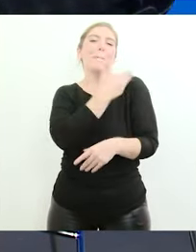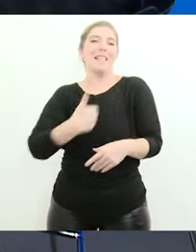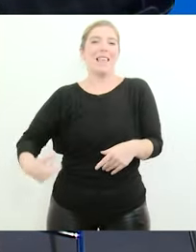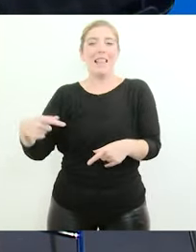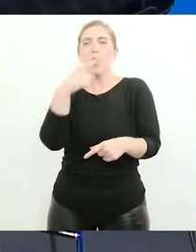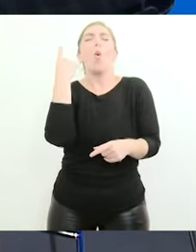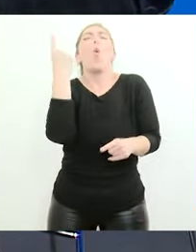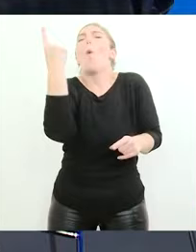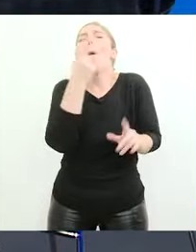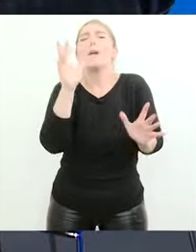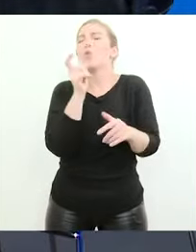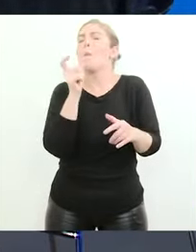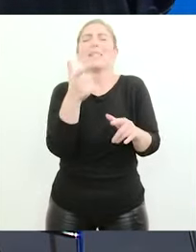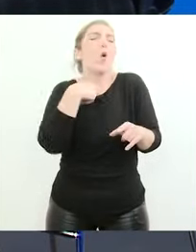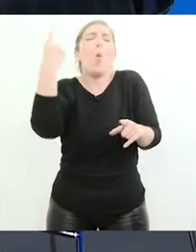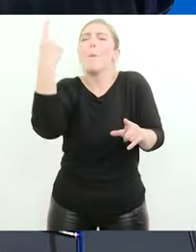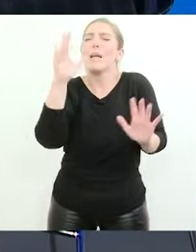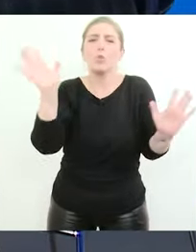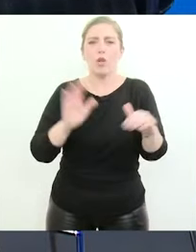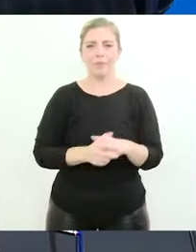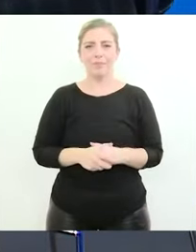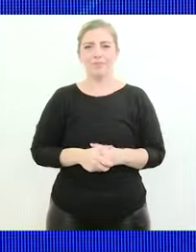un minuto para hacer un mensaje pero un minuto